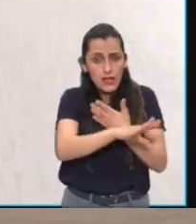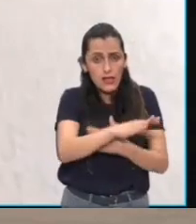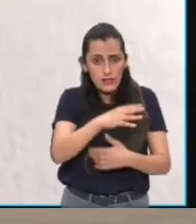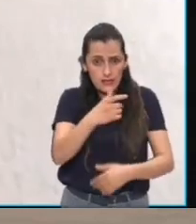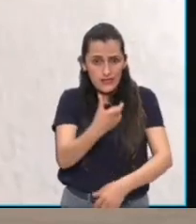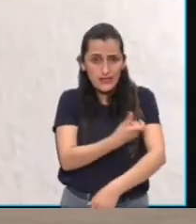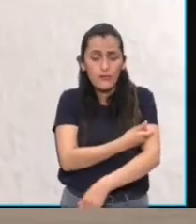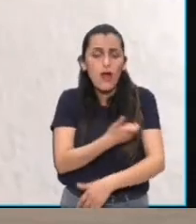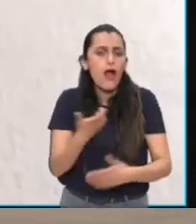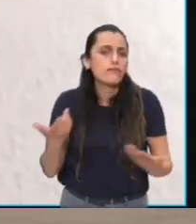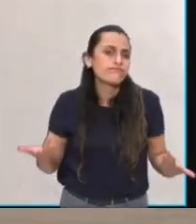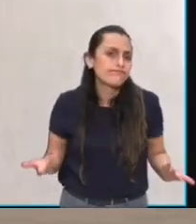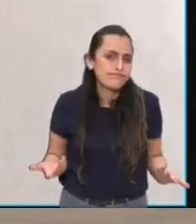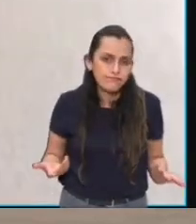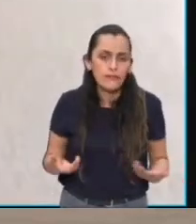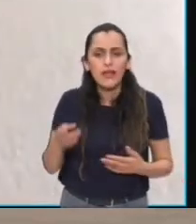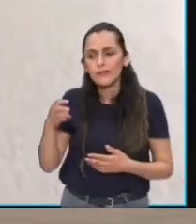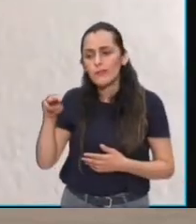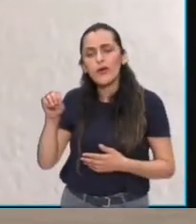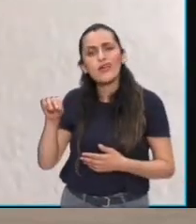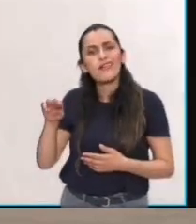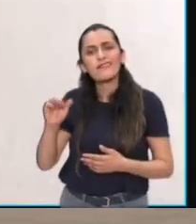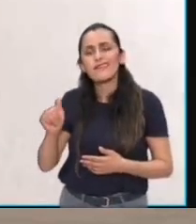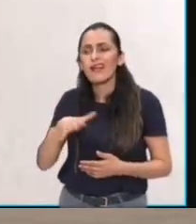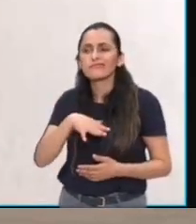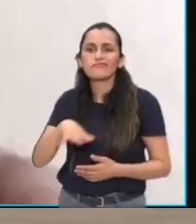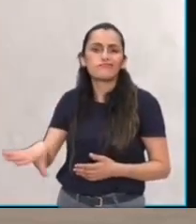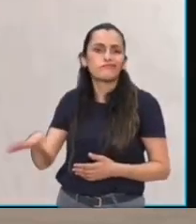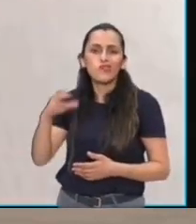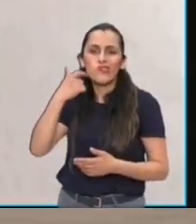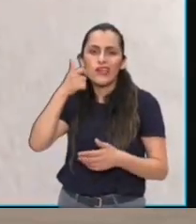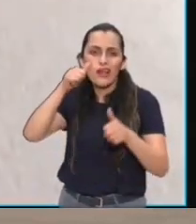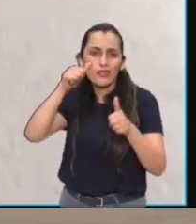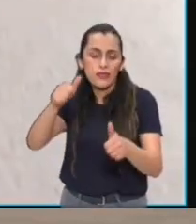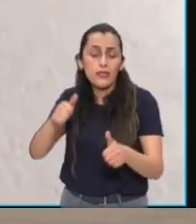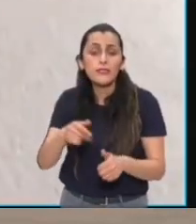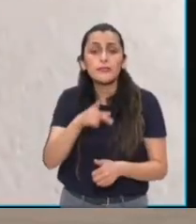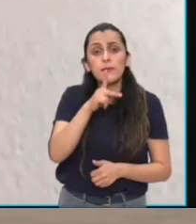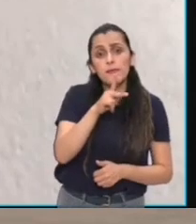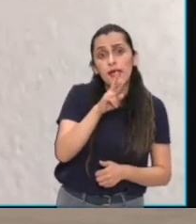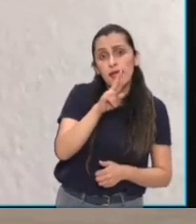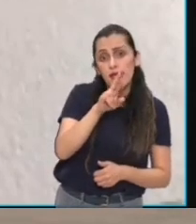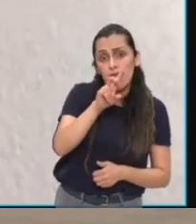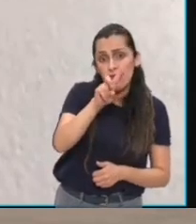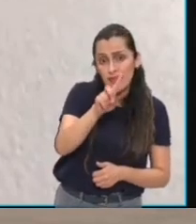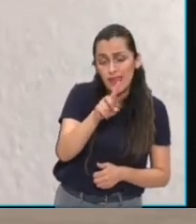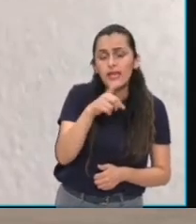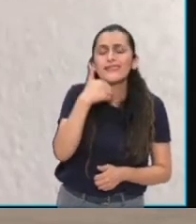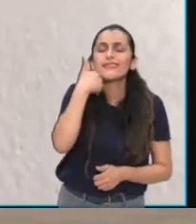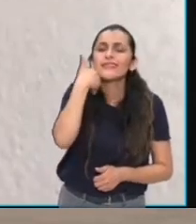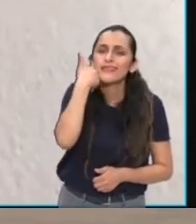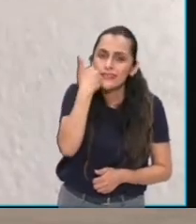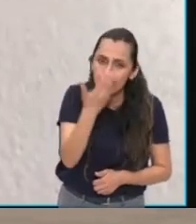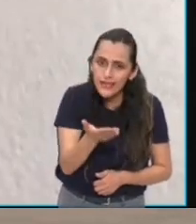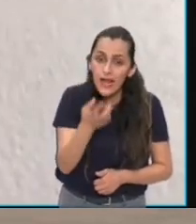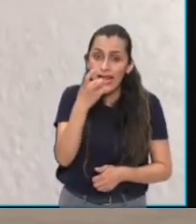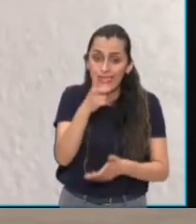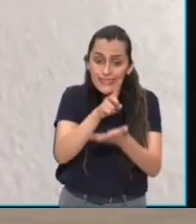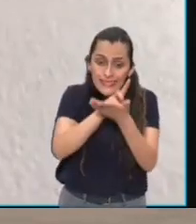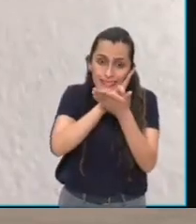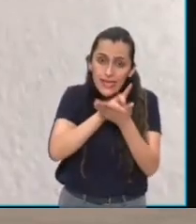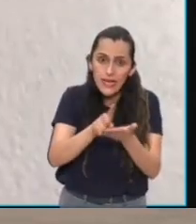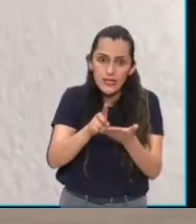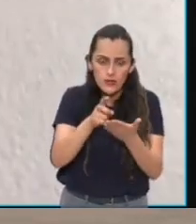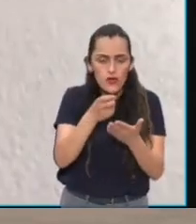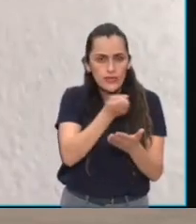Morena también no sea prioridad. Para el PRD como tal, también es muy importante garantizar la universalidad de este derecho que es